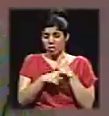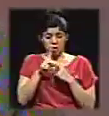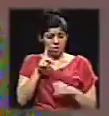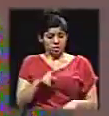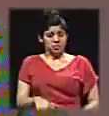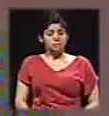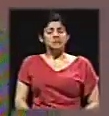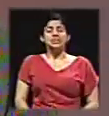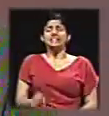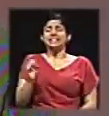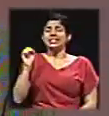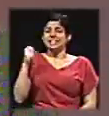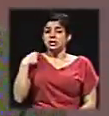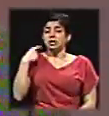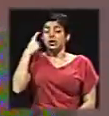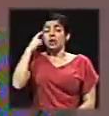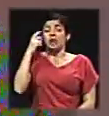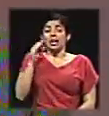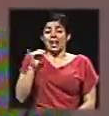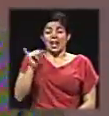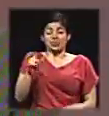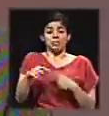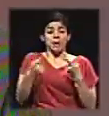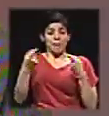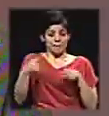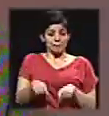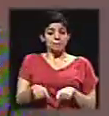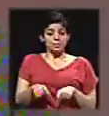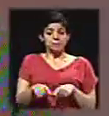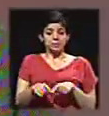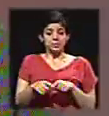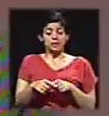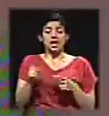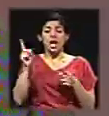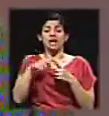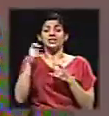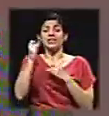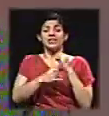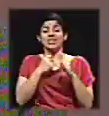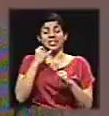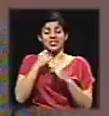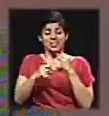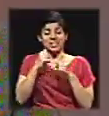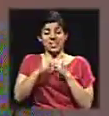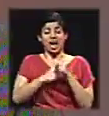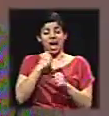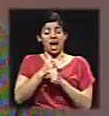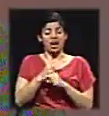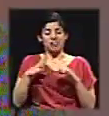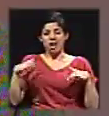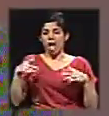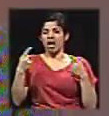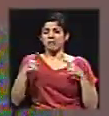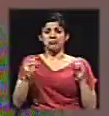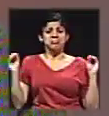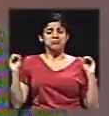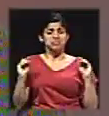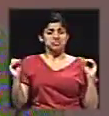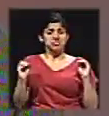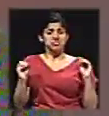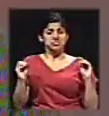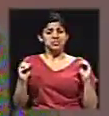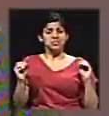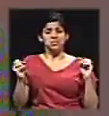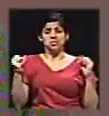Uh-huh. Sí, yo tengo la impresión de que eso va a pasar, es decir, que hasta, uh-huh. hasta fin de año no va a ocurrir nada uh-huh.